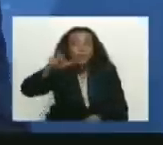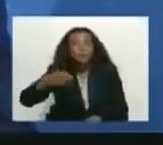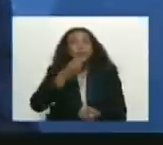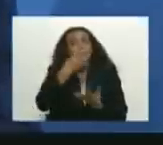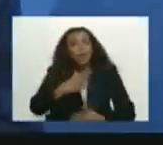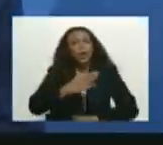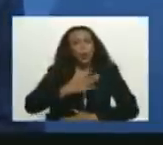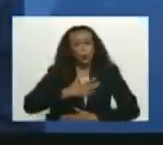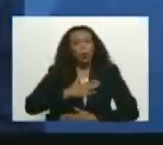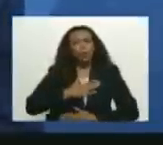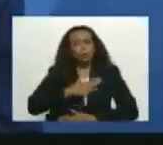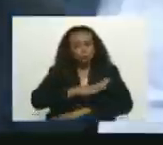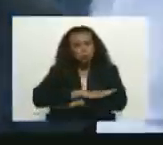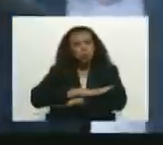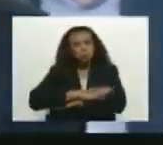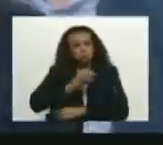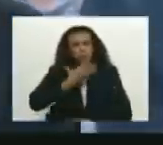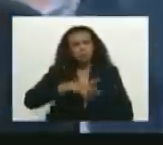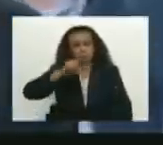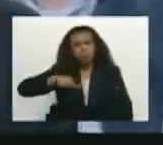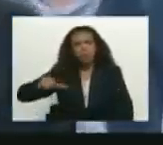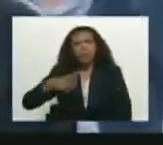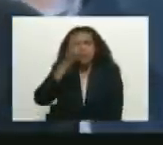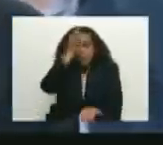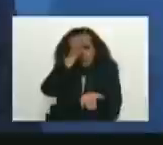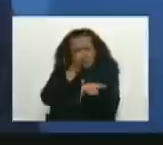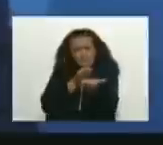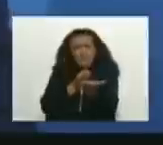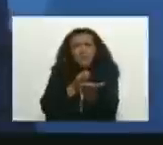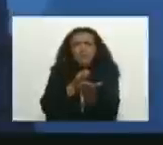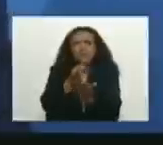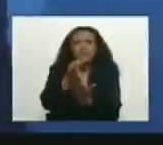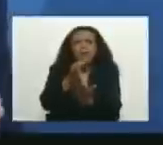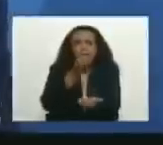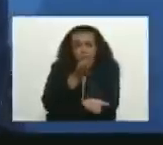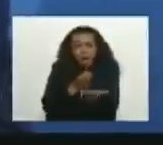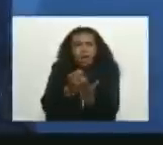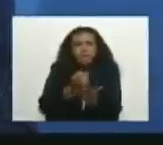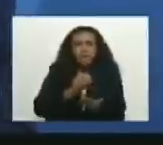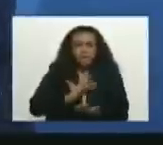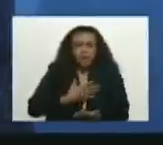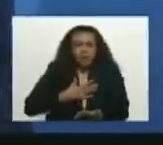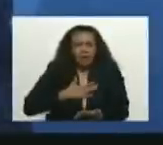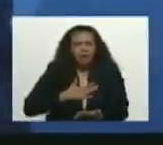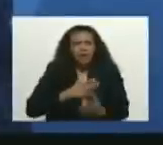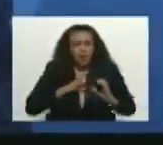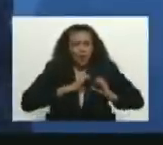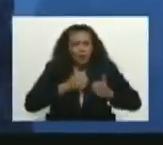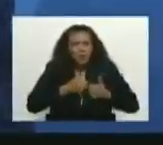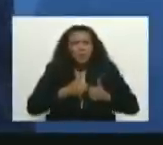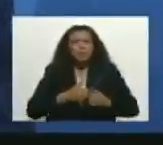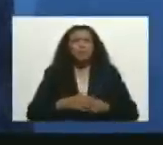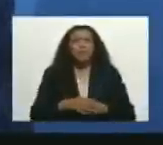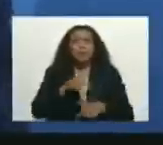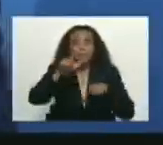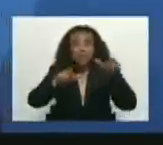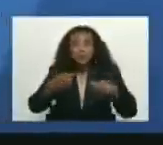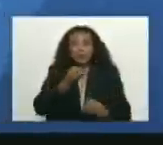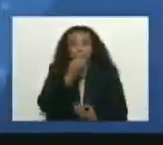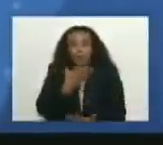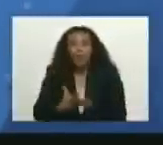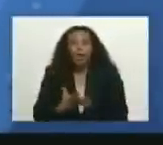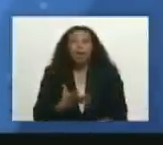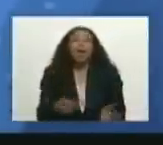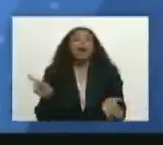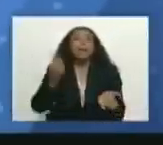bien, los venezolanos somos gente de fe, la gente de fe es gente de bien, y esa gente de bien, disculpe